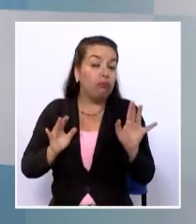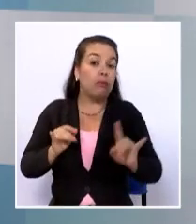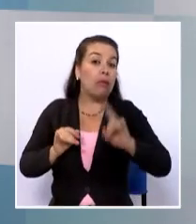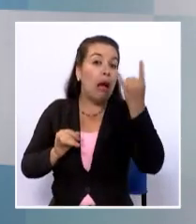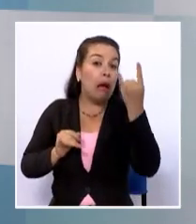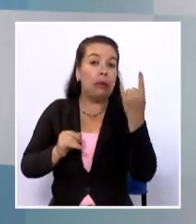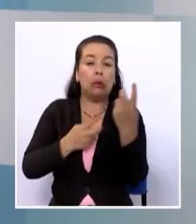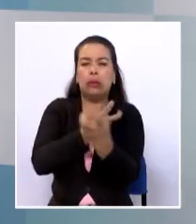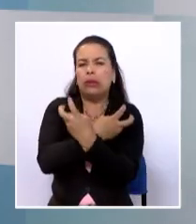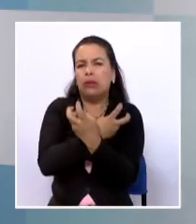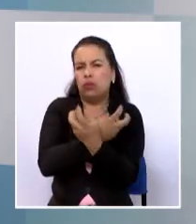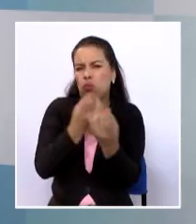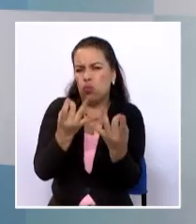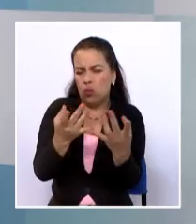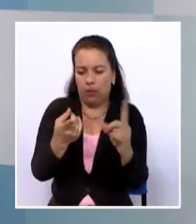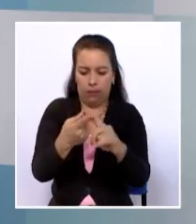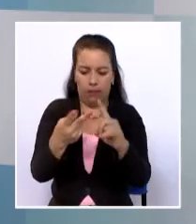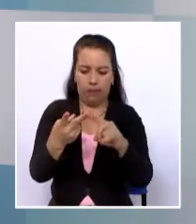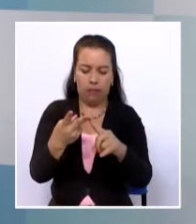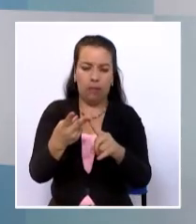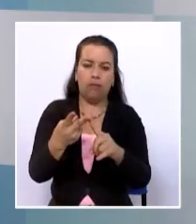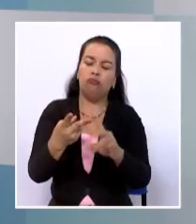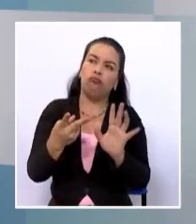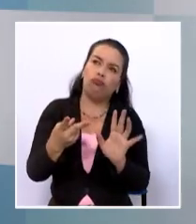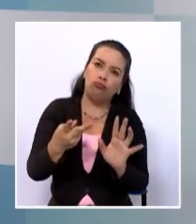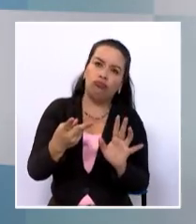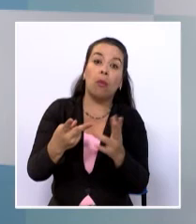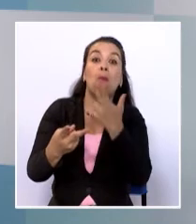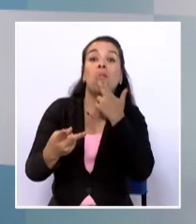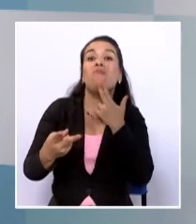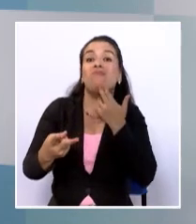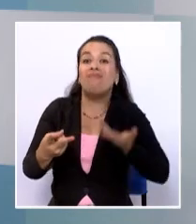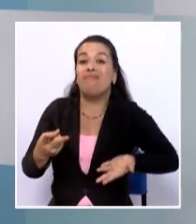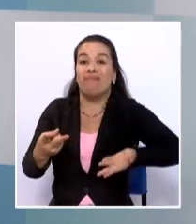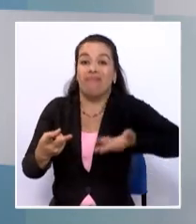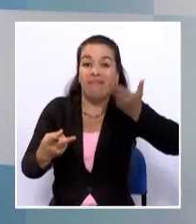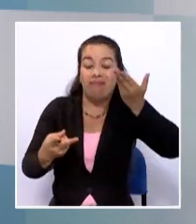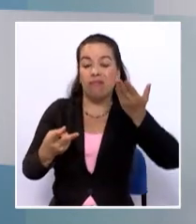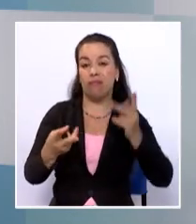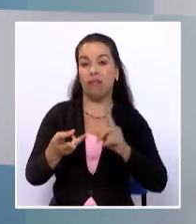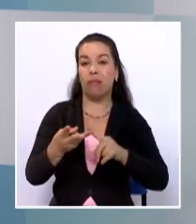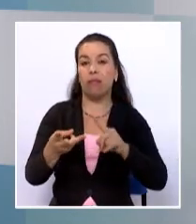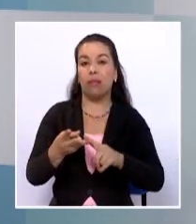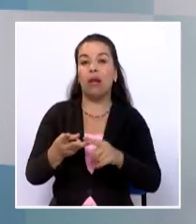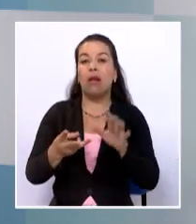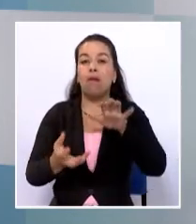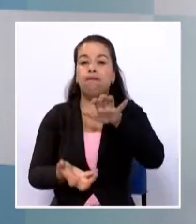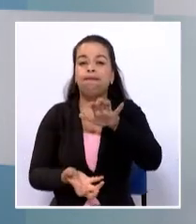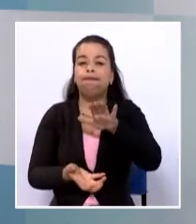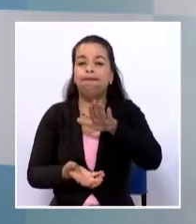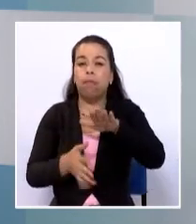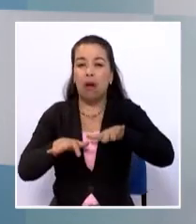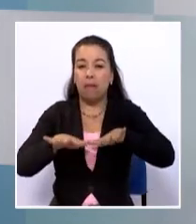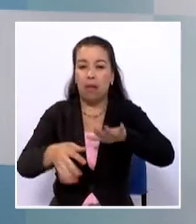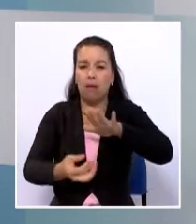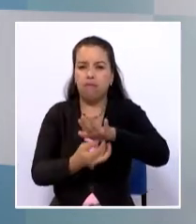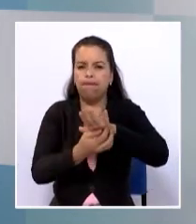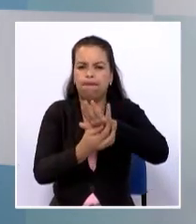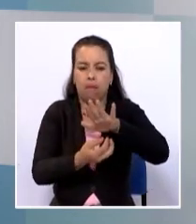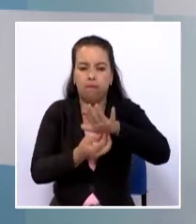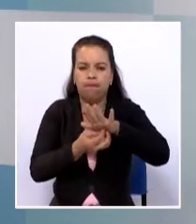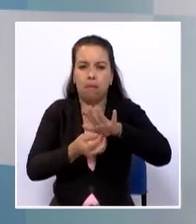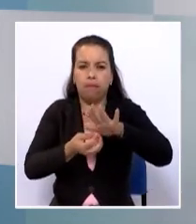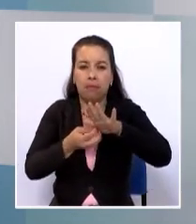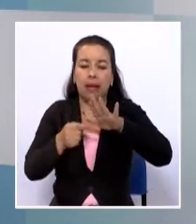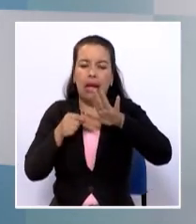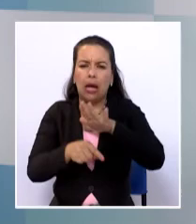arteria puede ser una manifestación de la diabetes cierto de la gota si esos cristales que produce